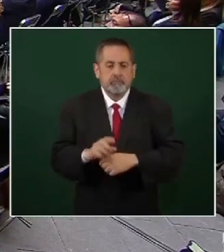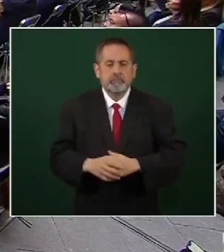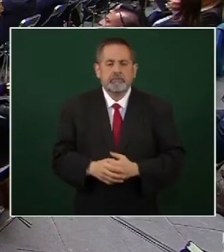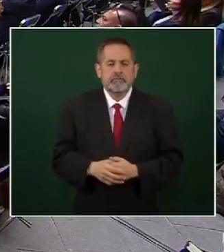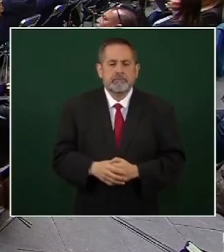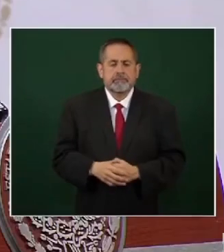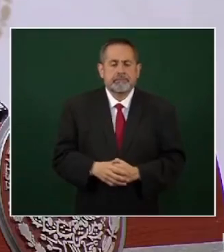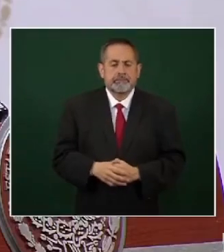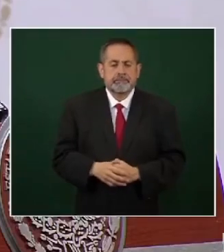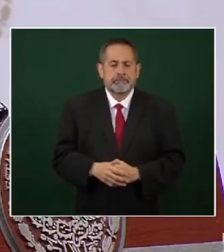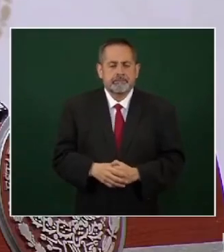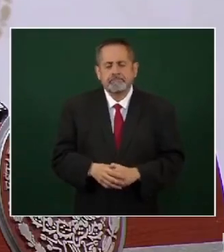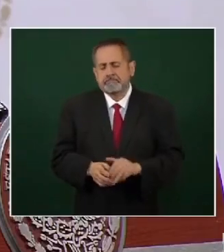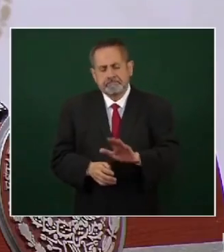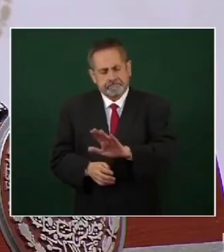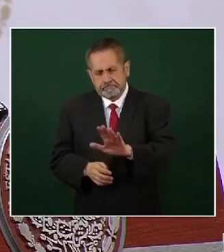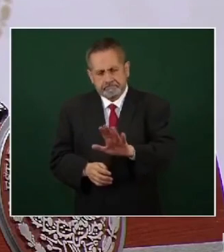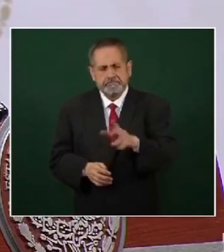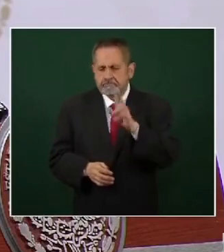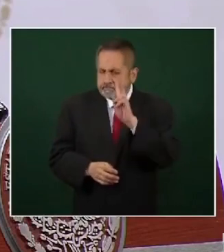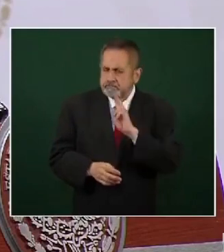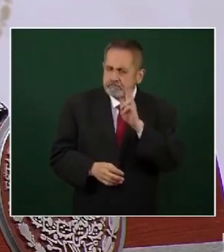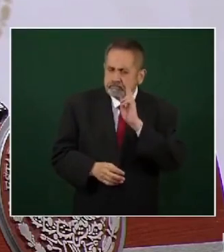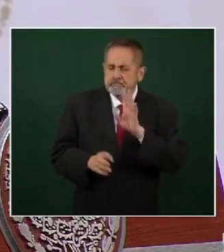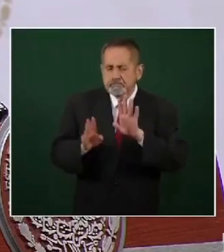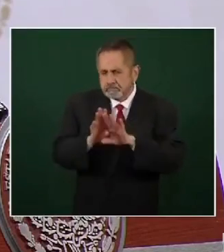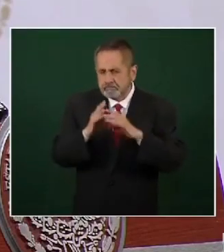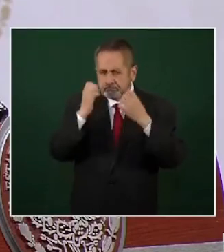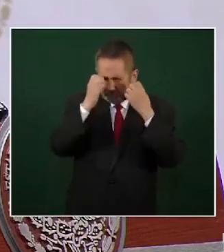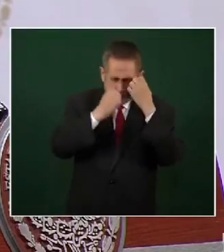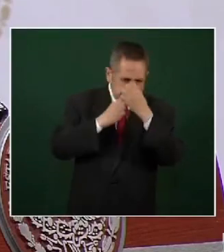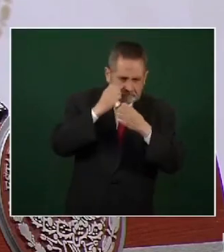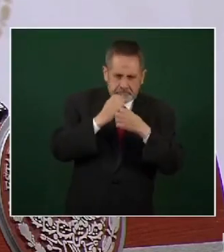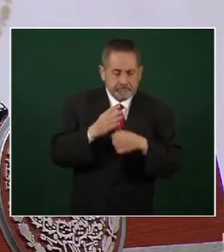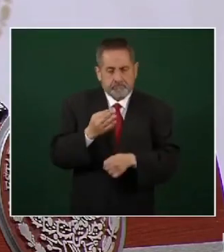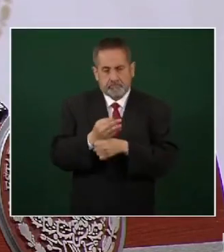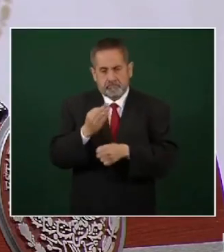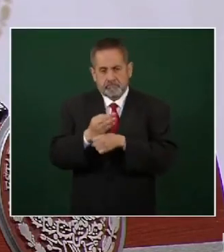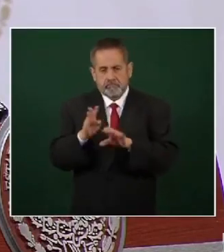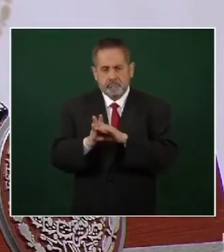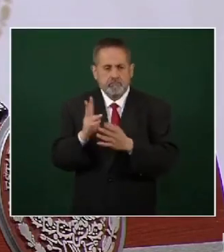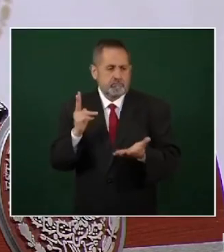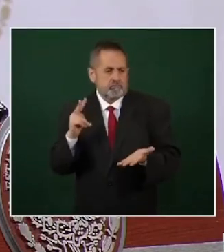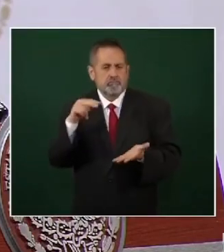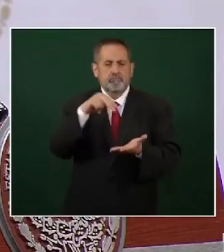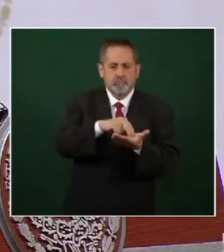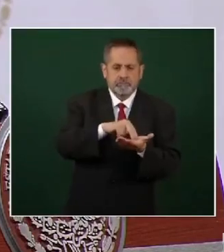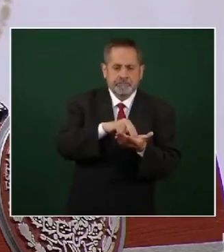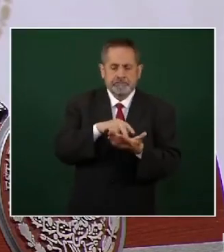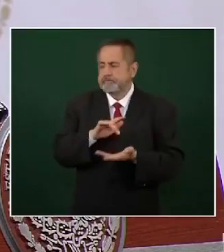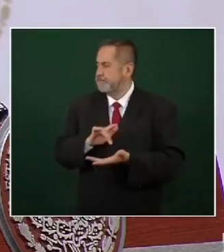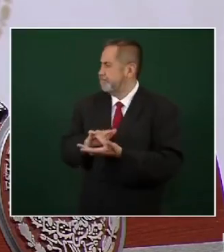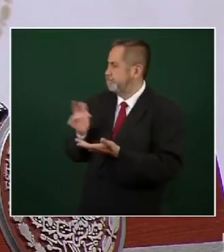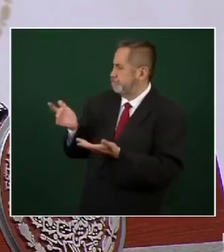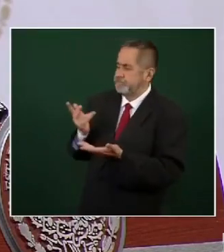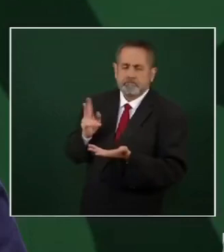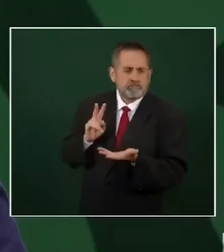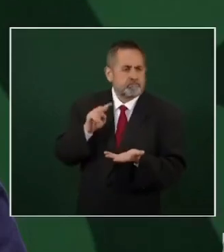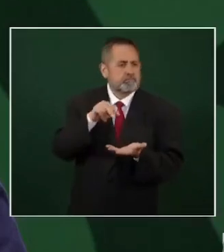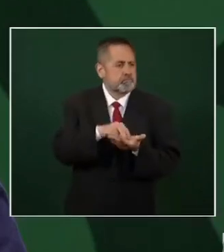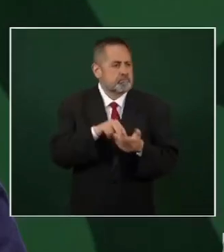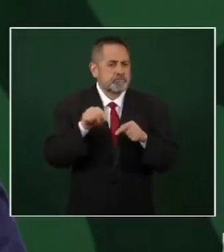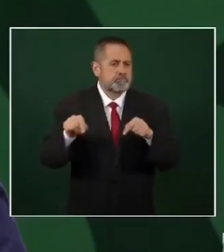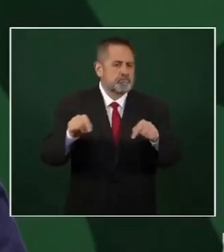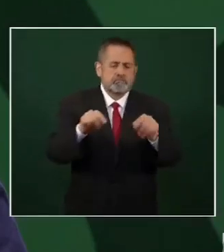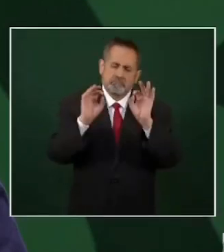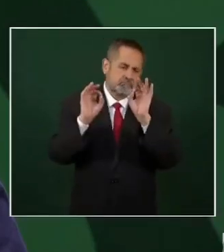No, ya vamos a ir analizando. Y por ahora, pues, están presentes, agradecemos mucho. Y el